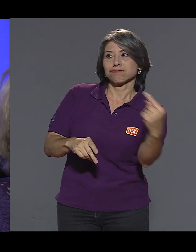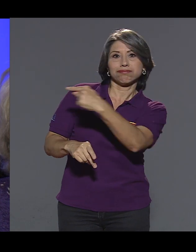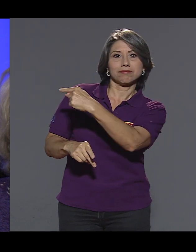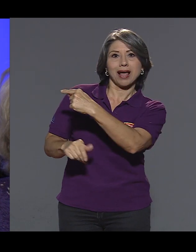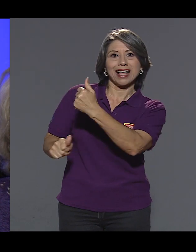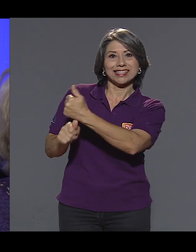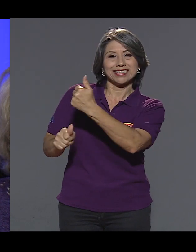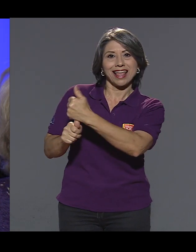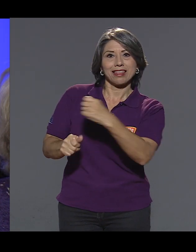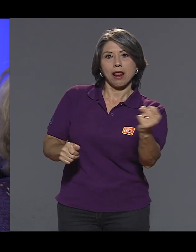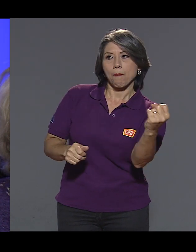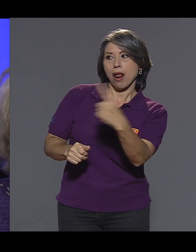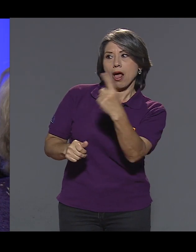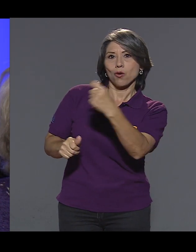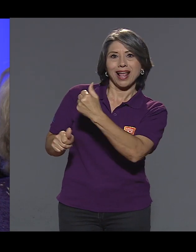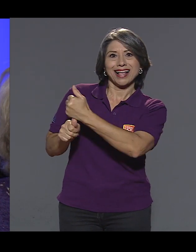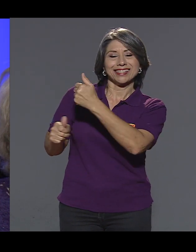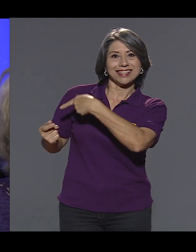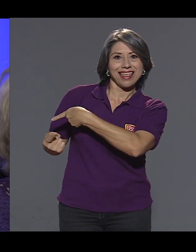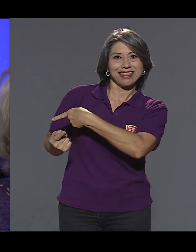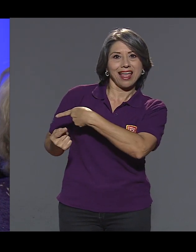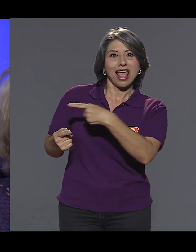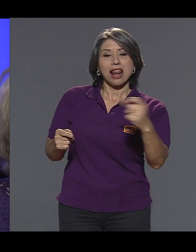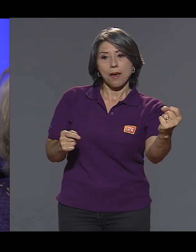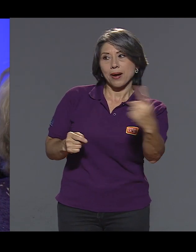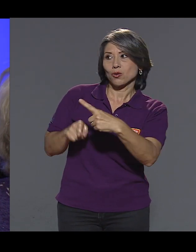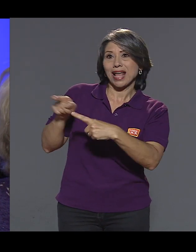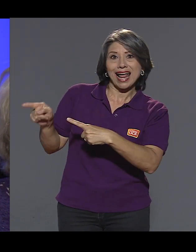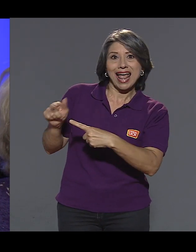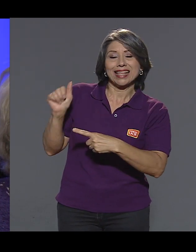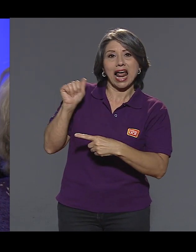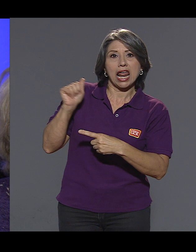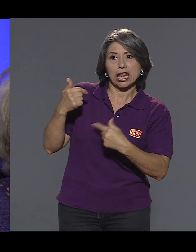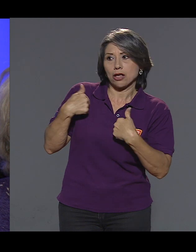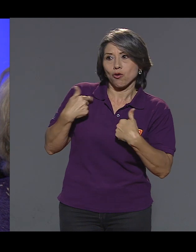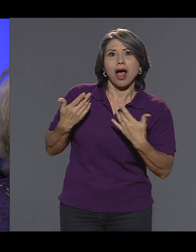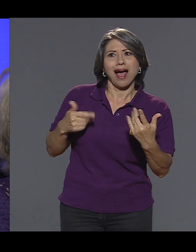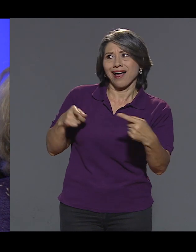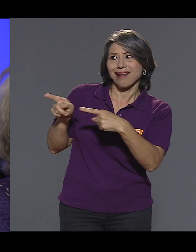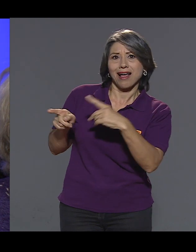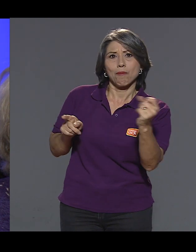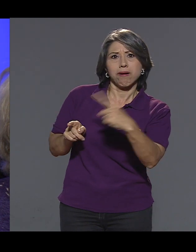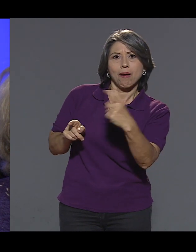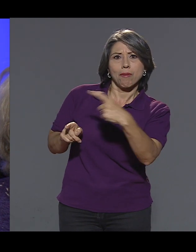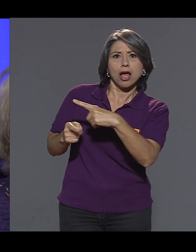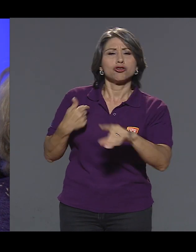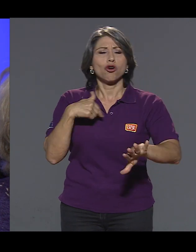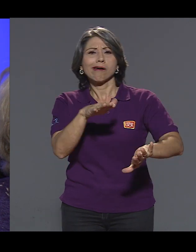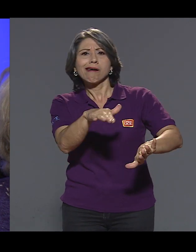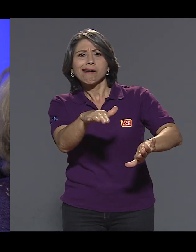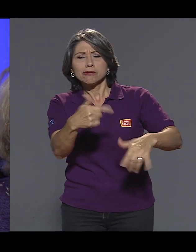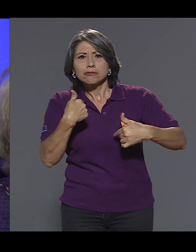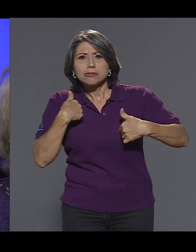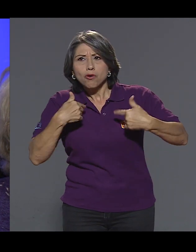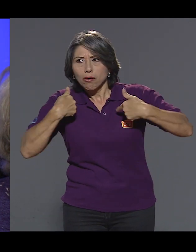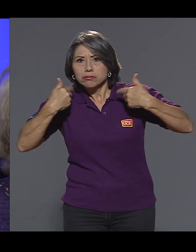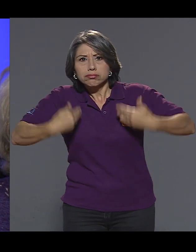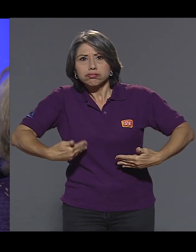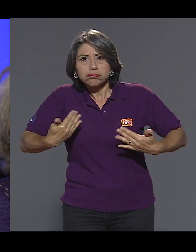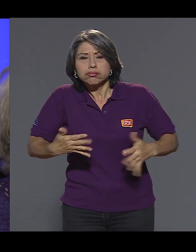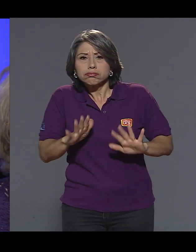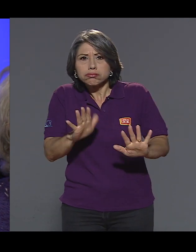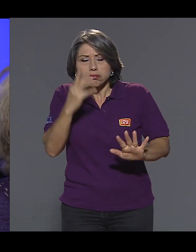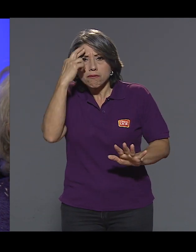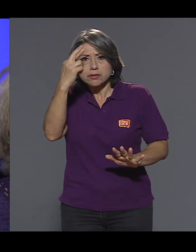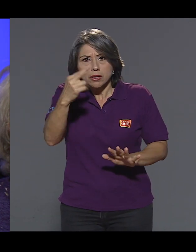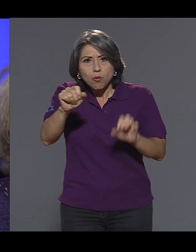al asistente y le preguntan si tengo alguna alergia a mi asistente. Y yo le digo, doctor, estoy aquí presente, con todo respeto,